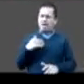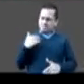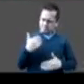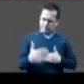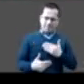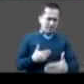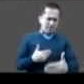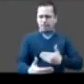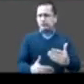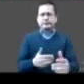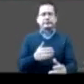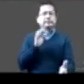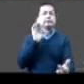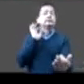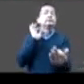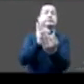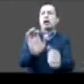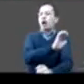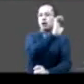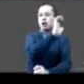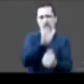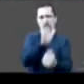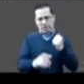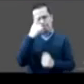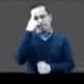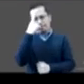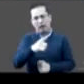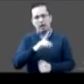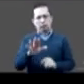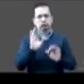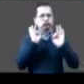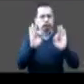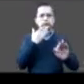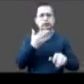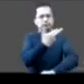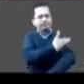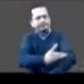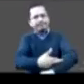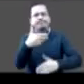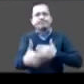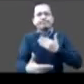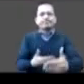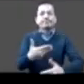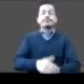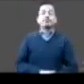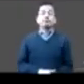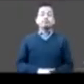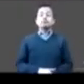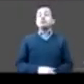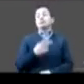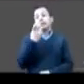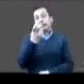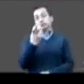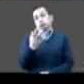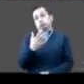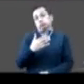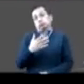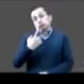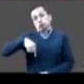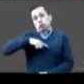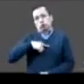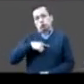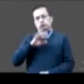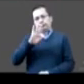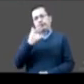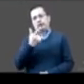será el proceso, ¿no? Todo lo que es el proceso. Así que, pues eso es lo que queríamos compartir desde